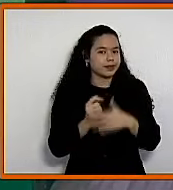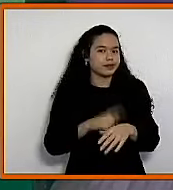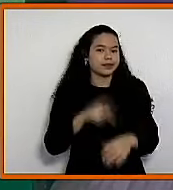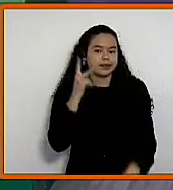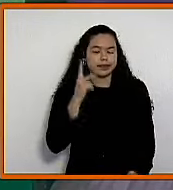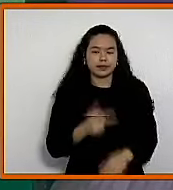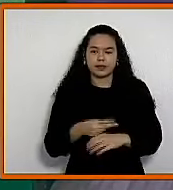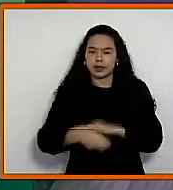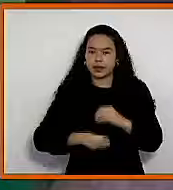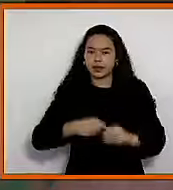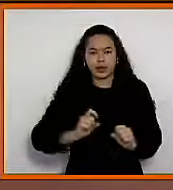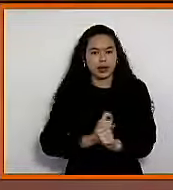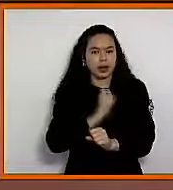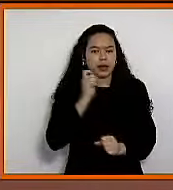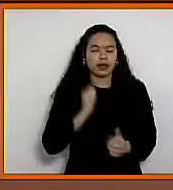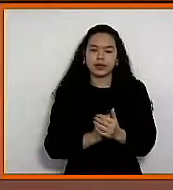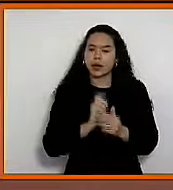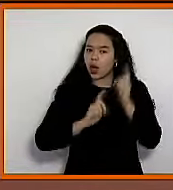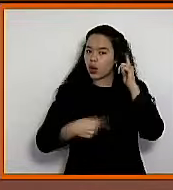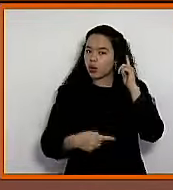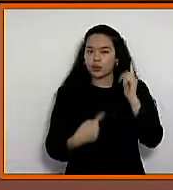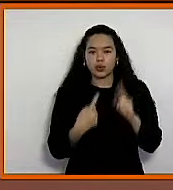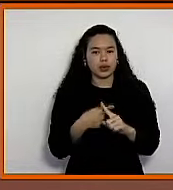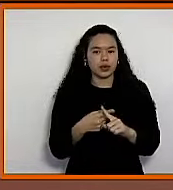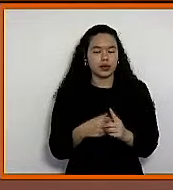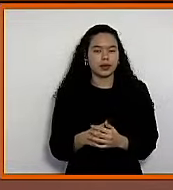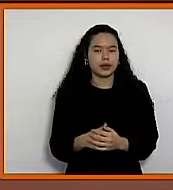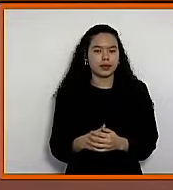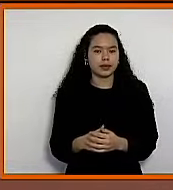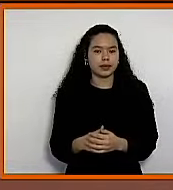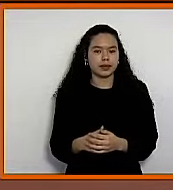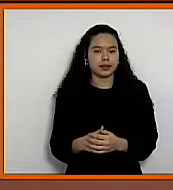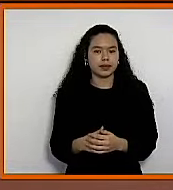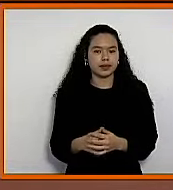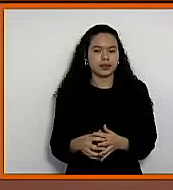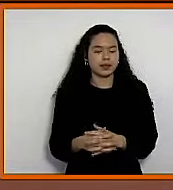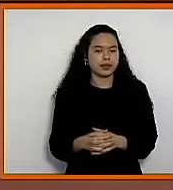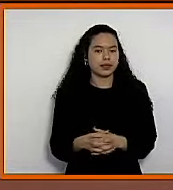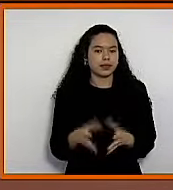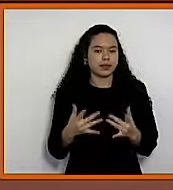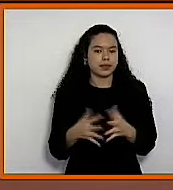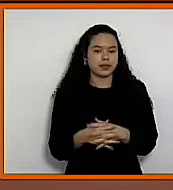porque esa esfera favorecida en su jugada de MultiX es...